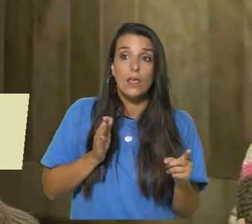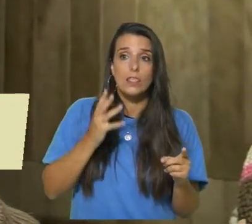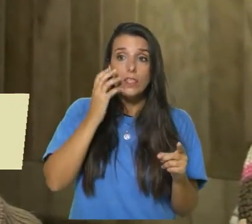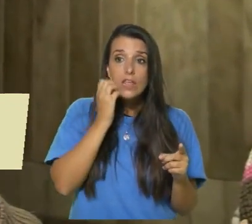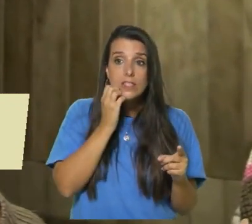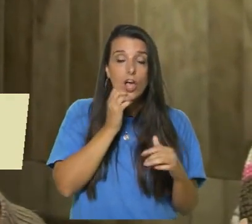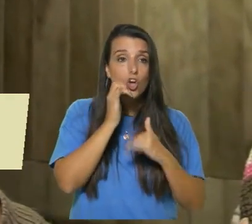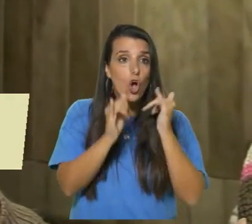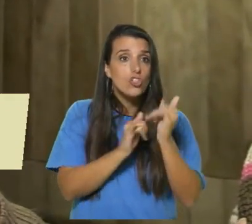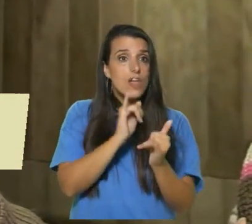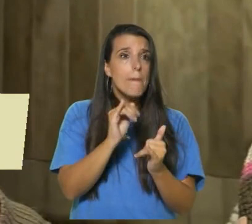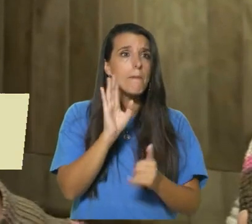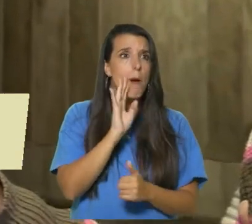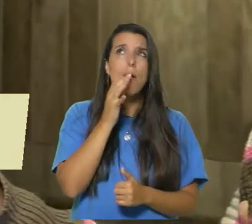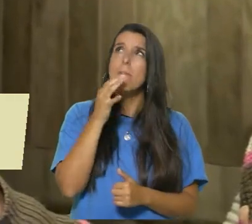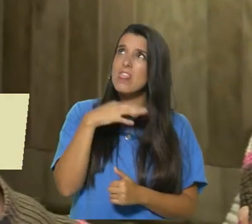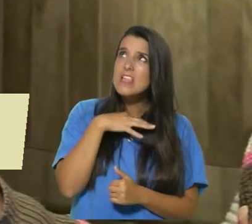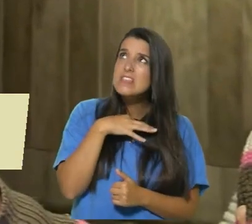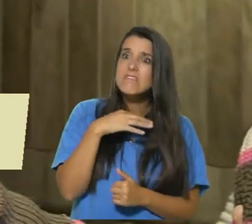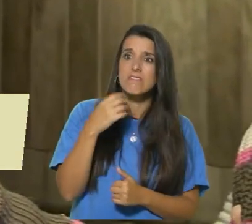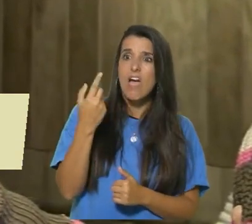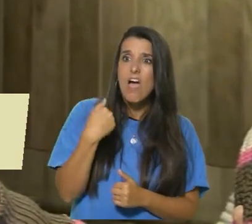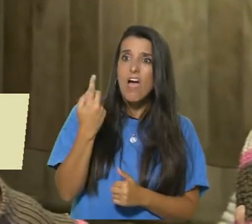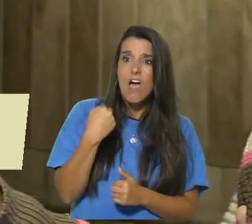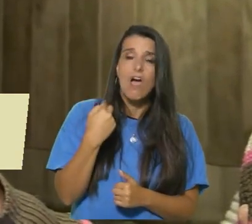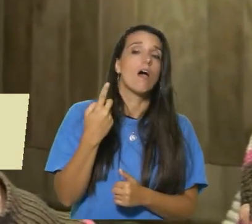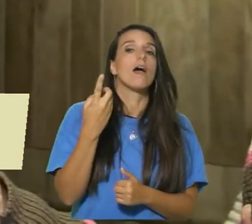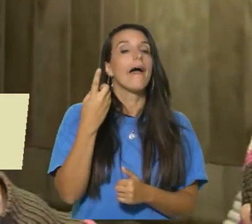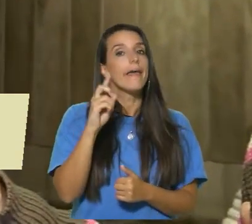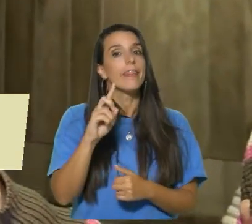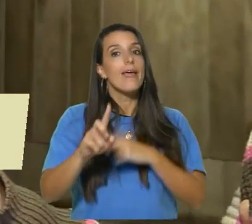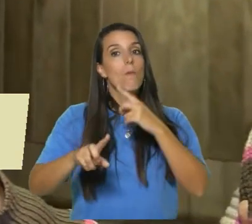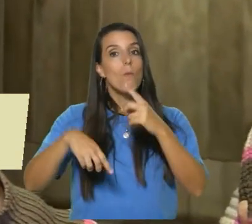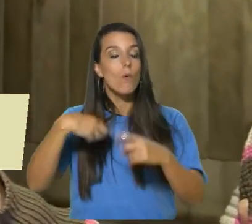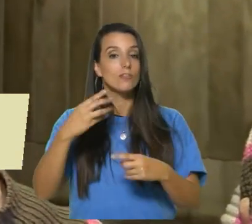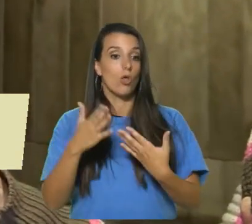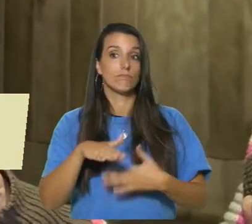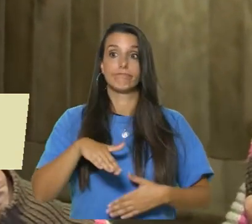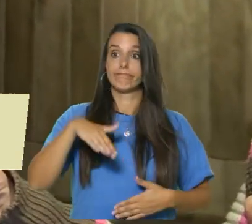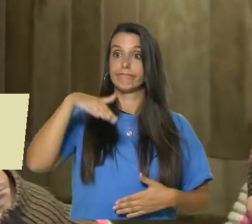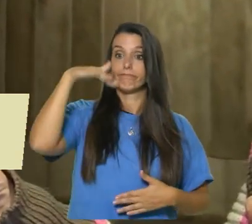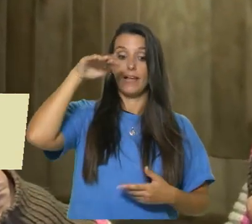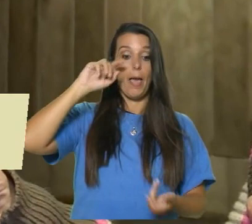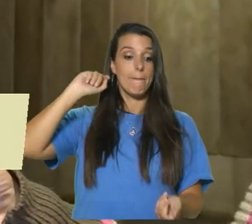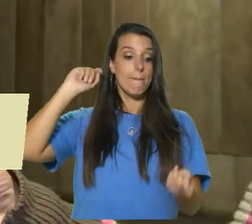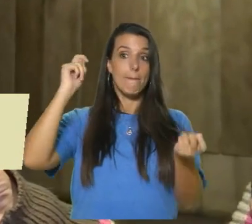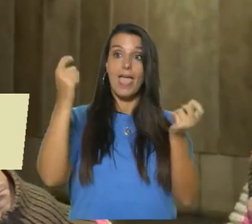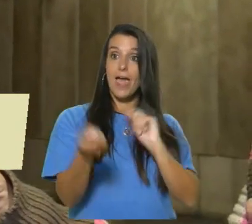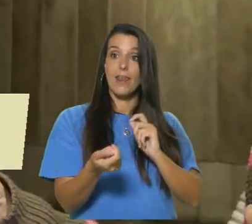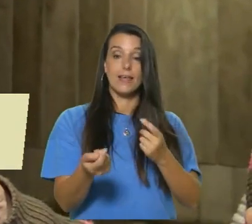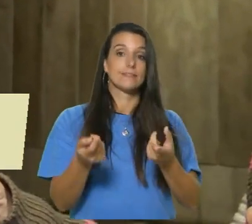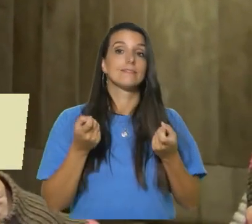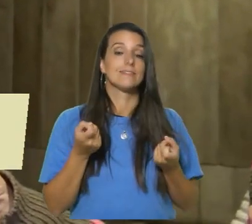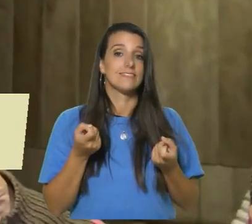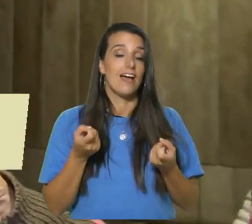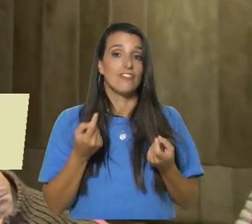tristeza en una sala en Buenos Aires eh Y y después tenemos que dar vuelta ese resultado V entramos a la cancha perdiendo